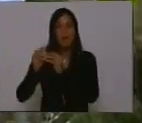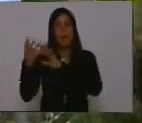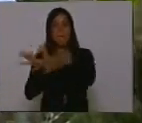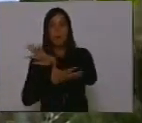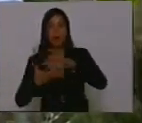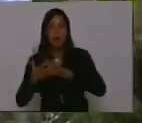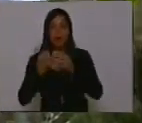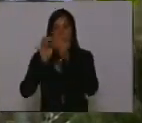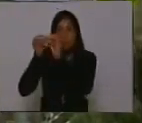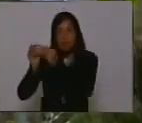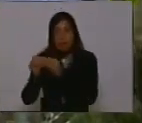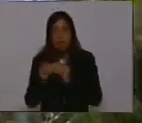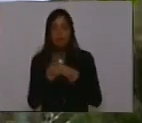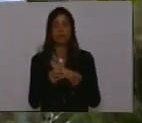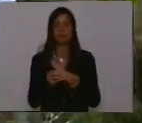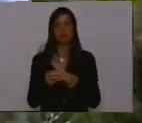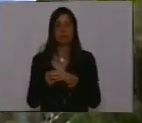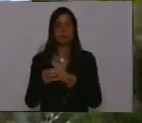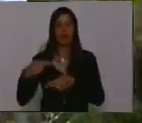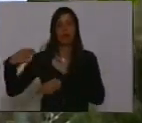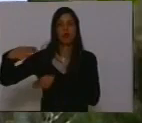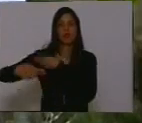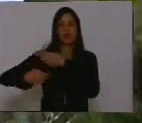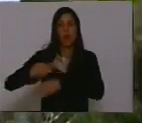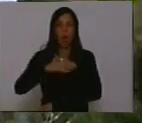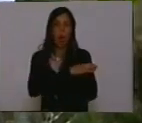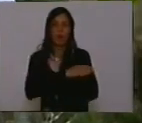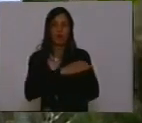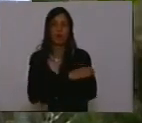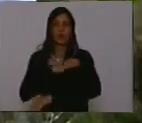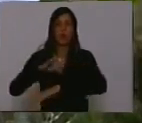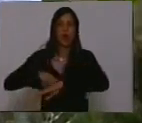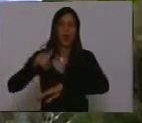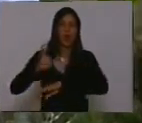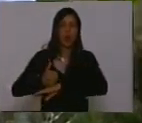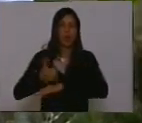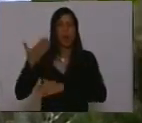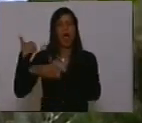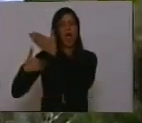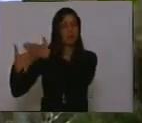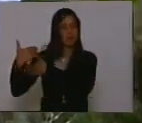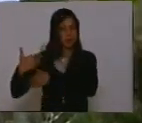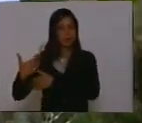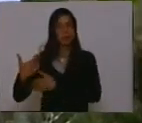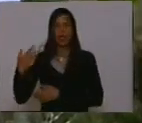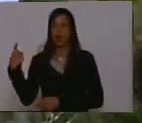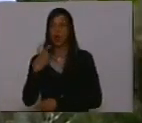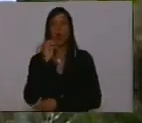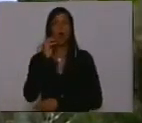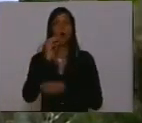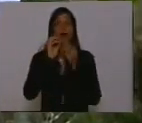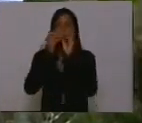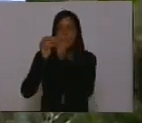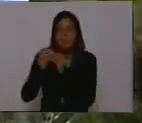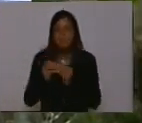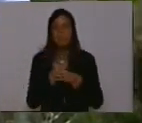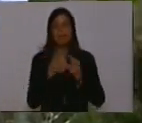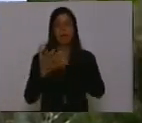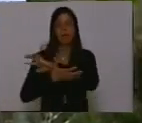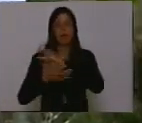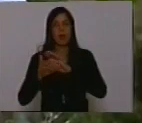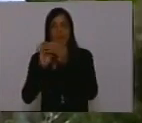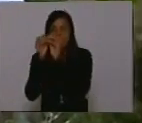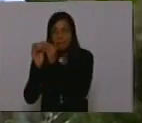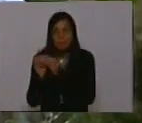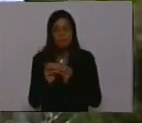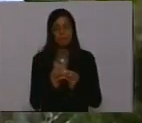aún nos quedan como herencia de la Cuarta República. Vayamos a consolidar los logros